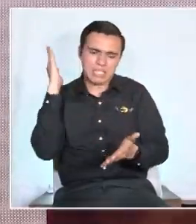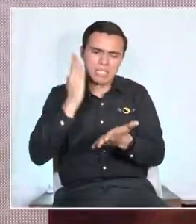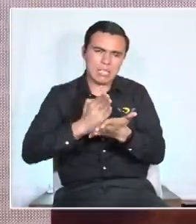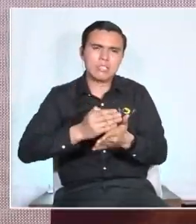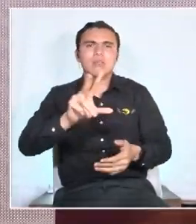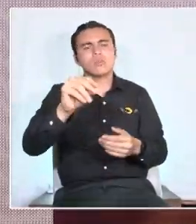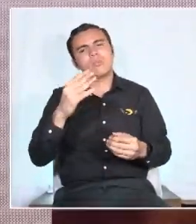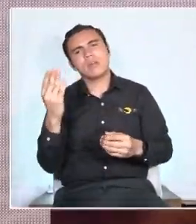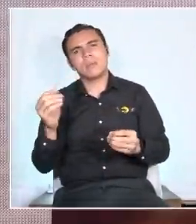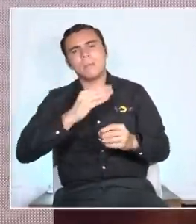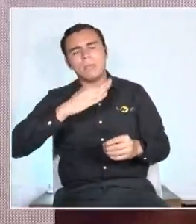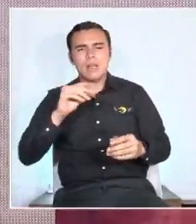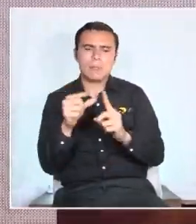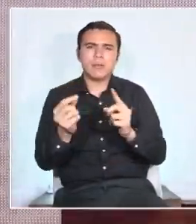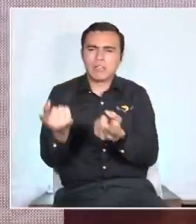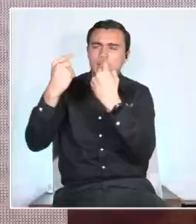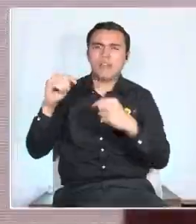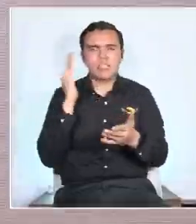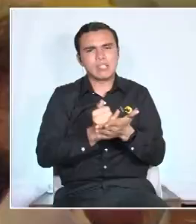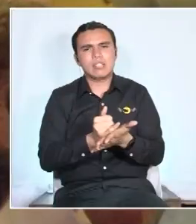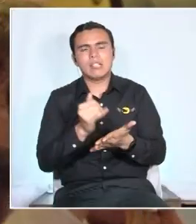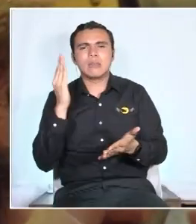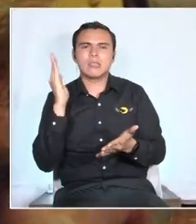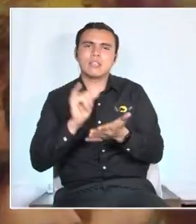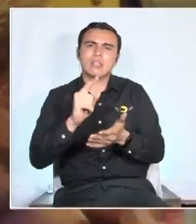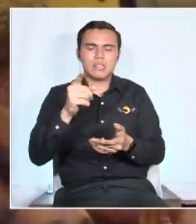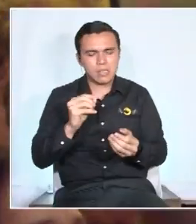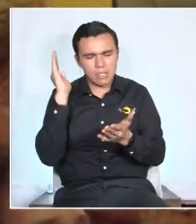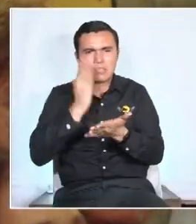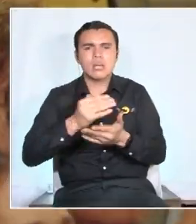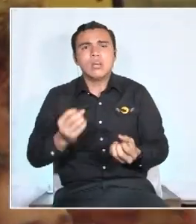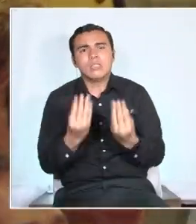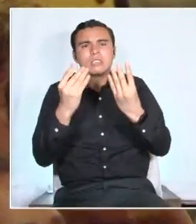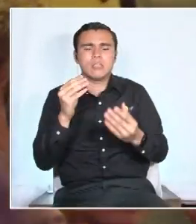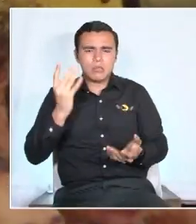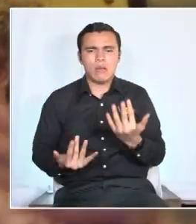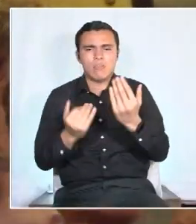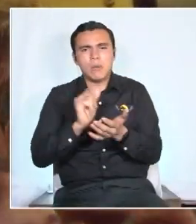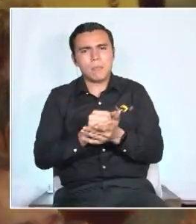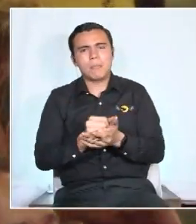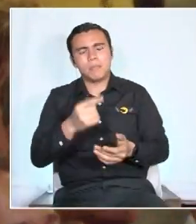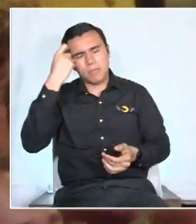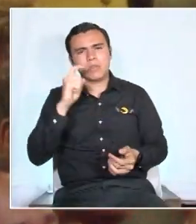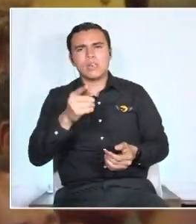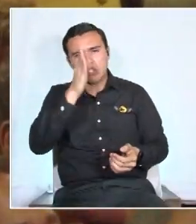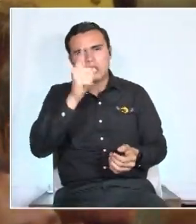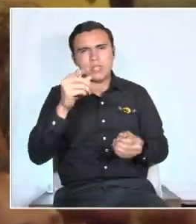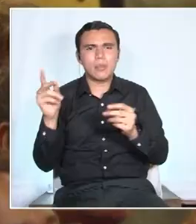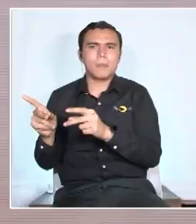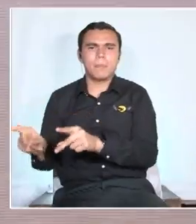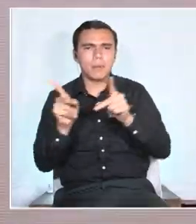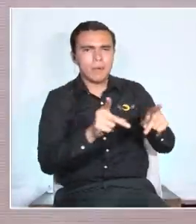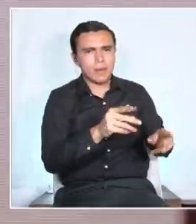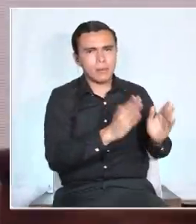mala palabra que venga a tu vida que te detenga. Tú estás encendido en el fuego. Porque Dios te preparó